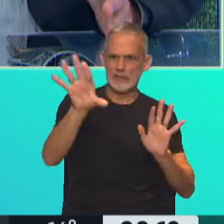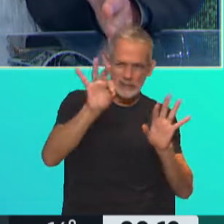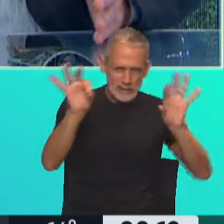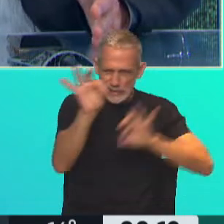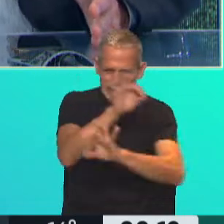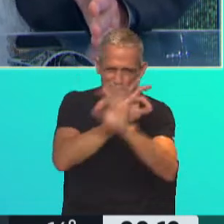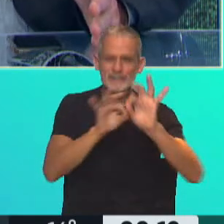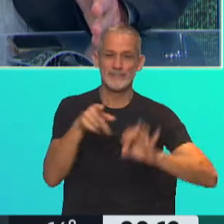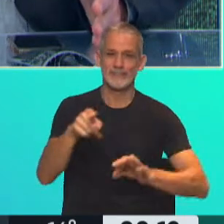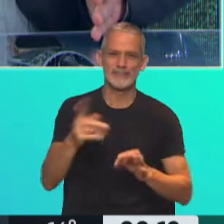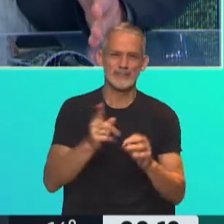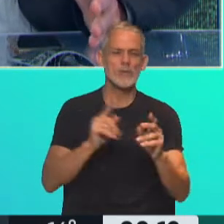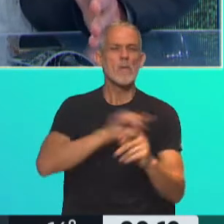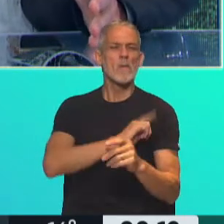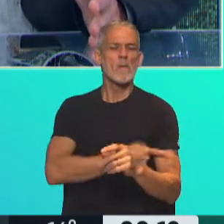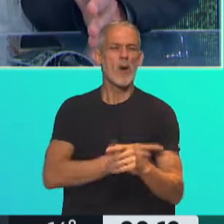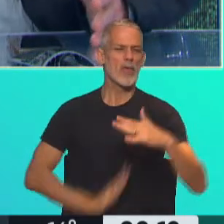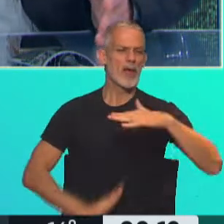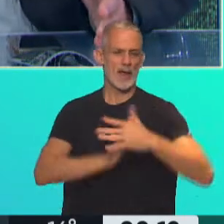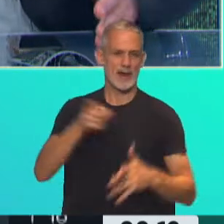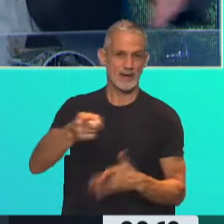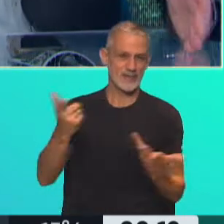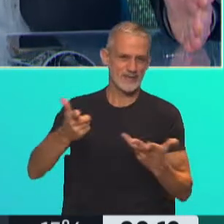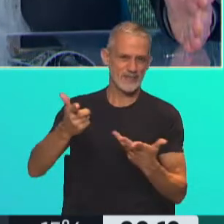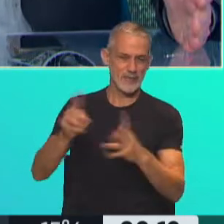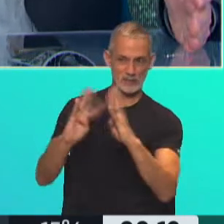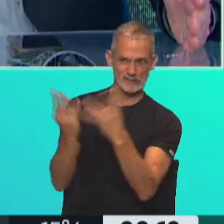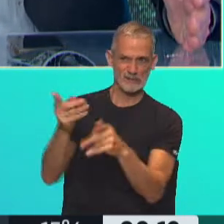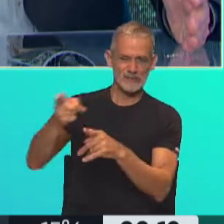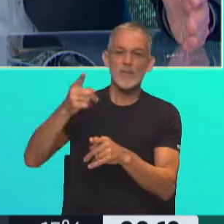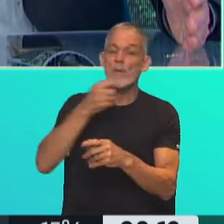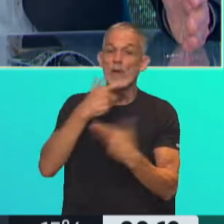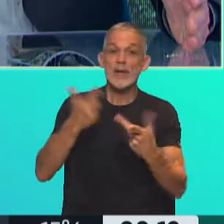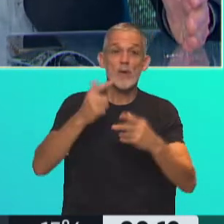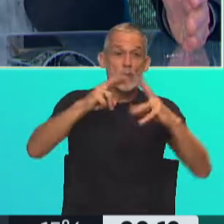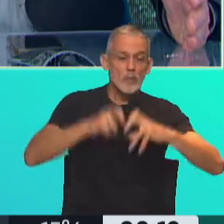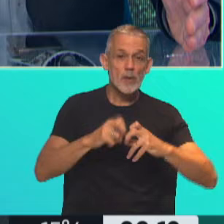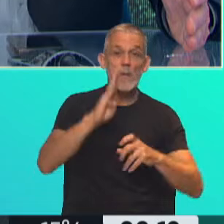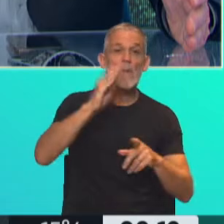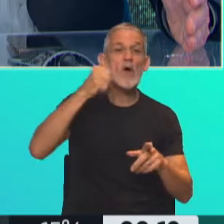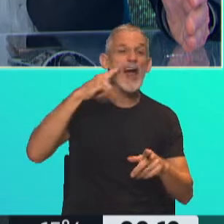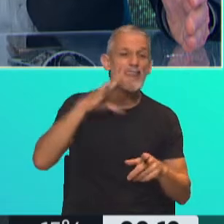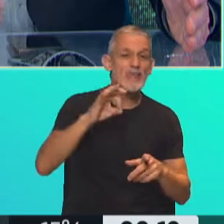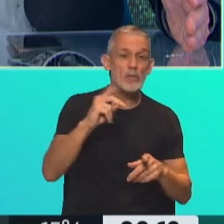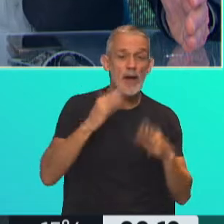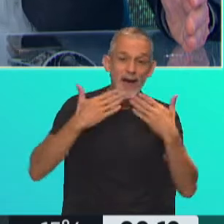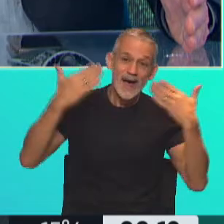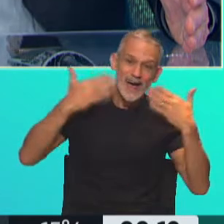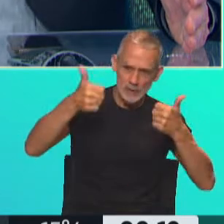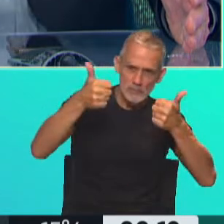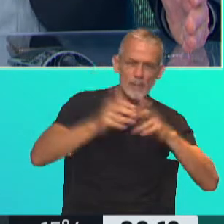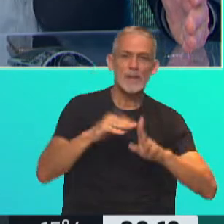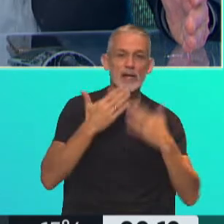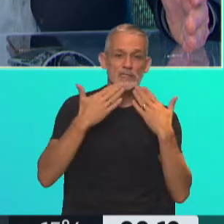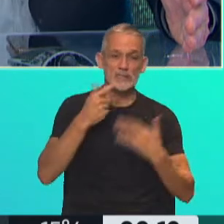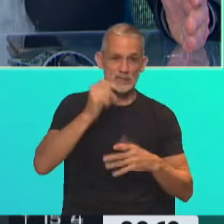está discutiendo una cuestión de poder central. Porque si te caes en una causa con Bonadío, si le caes simpático no pasa nada, y